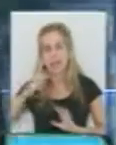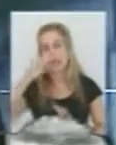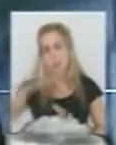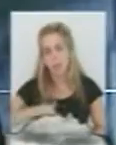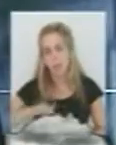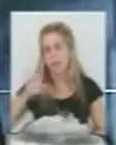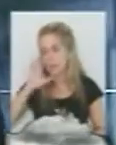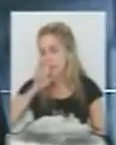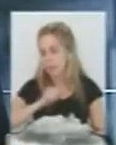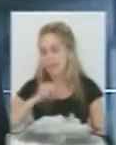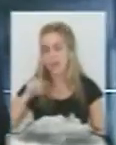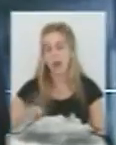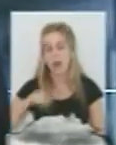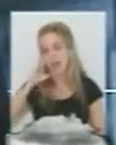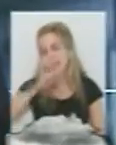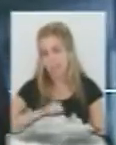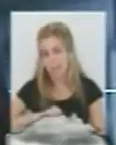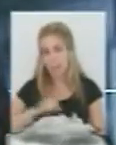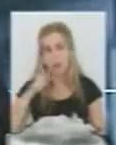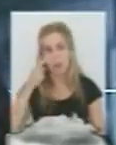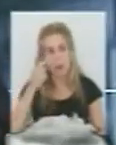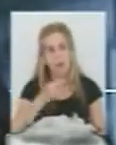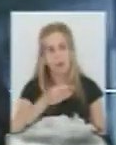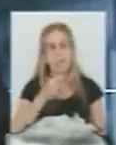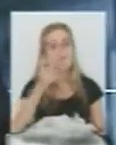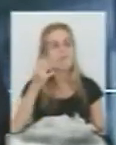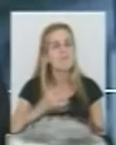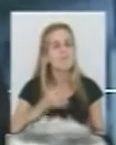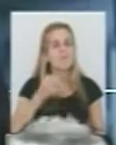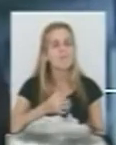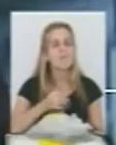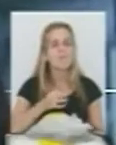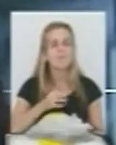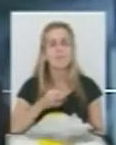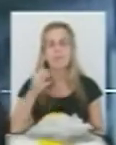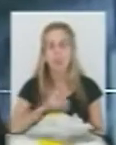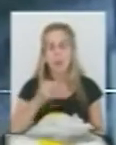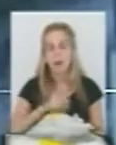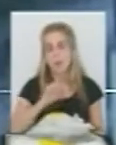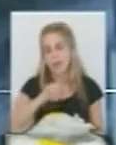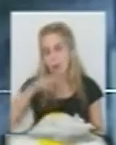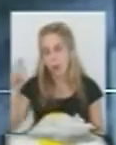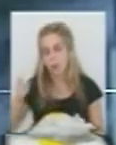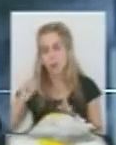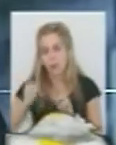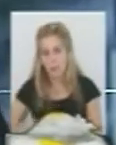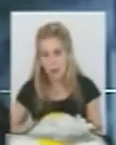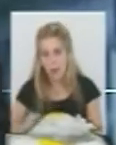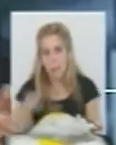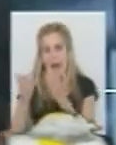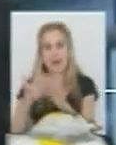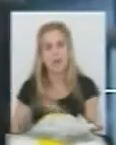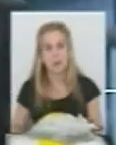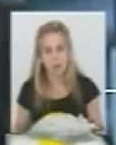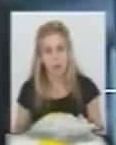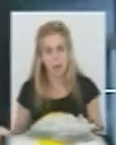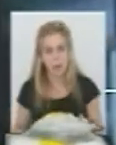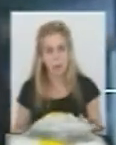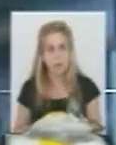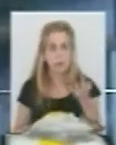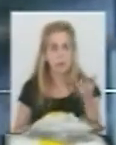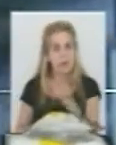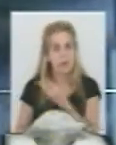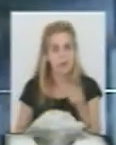nada. Pero averigüen, porque aparentemente va a haber otro escándalo con eso. Porque son dos poderes diferentes, poder